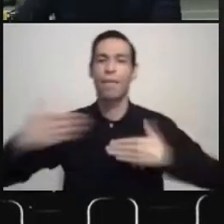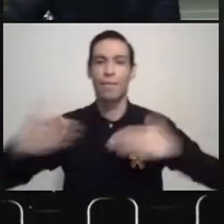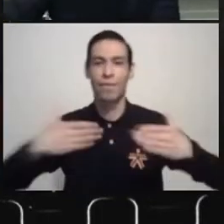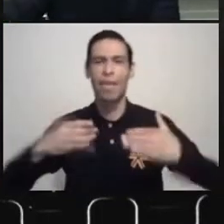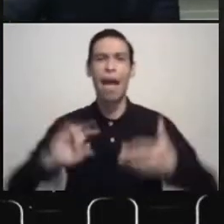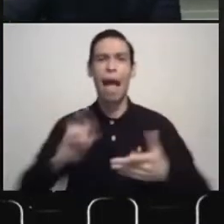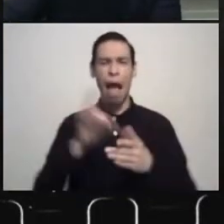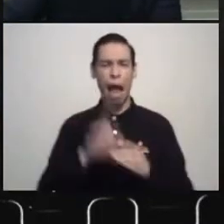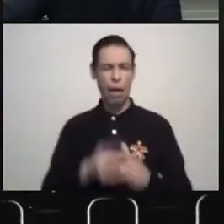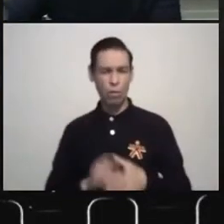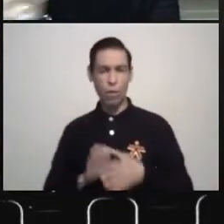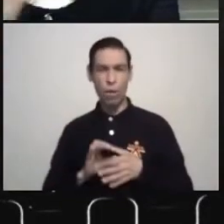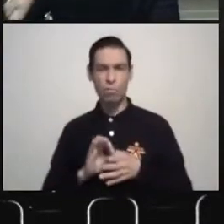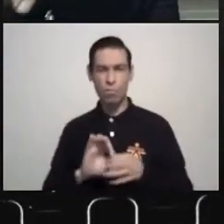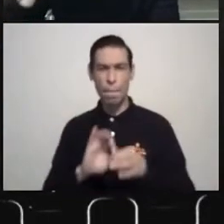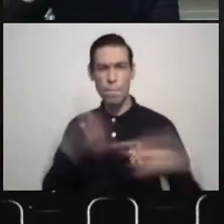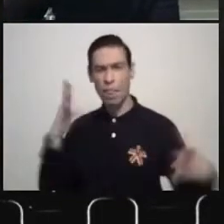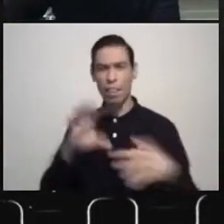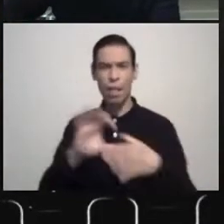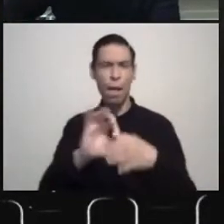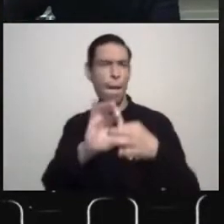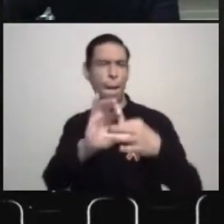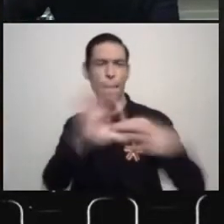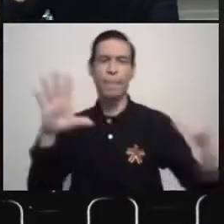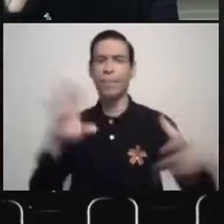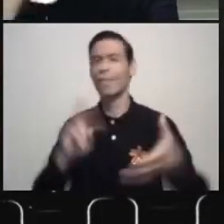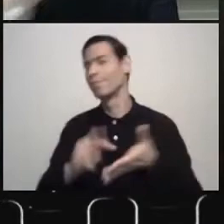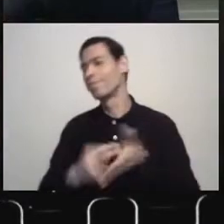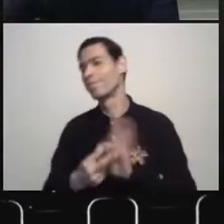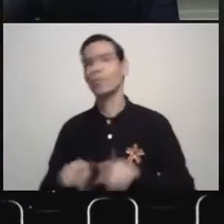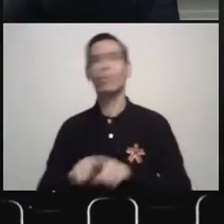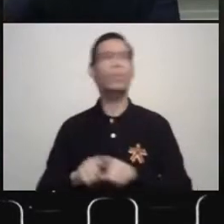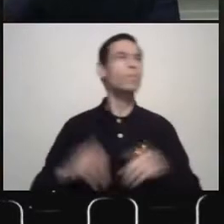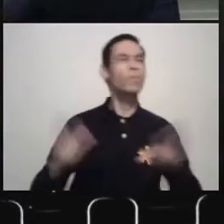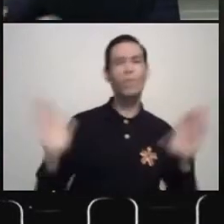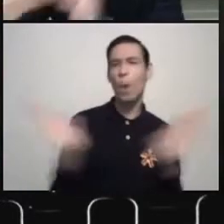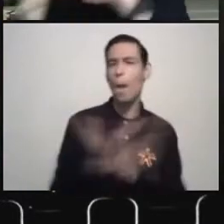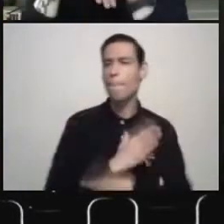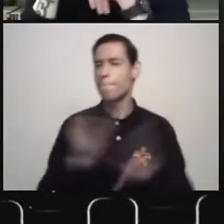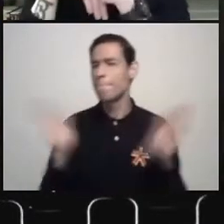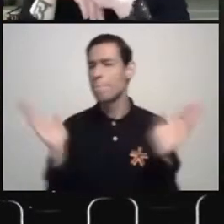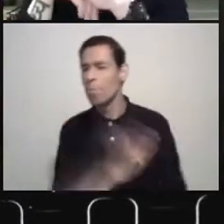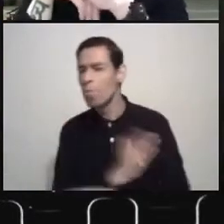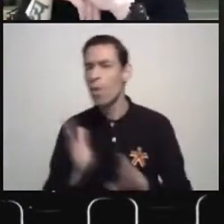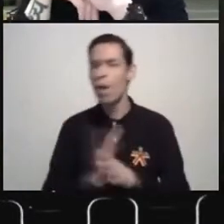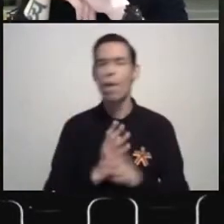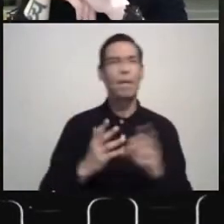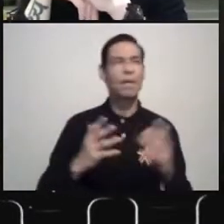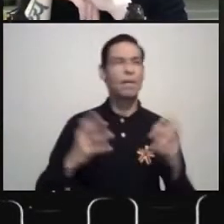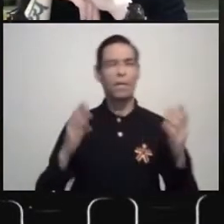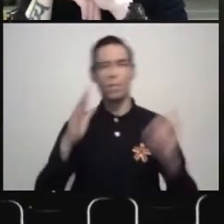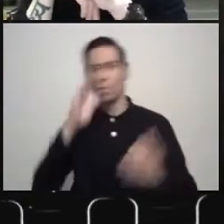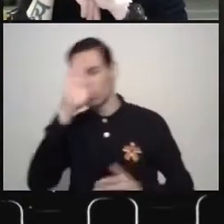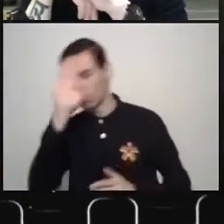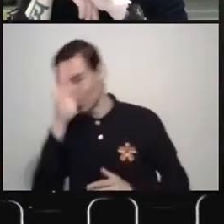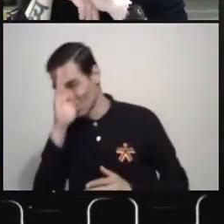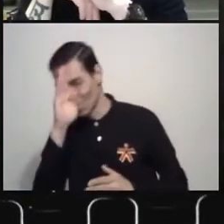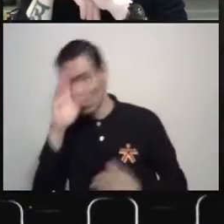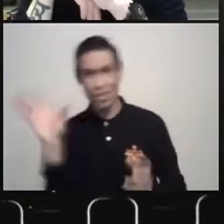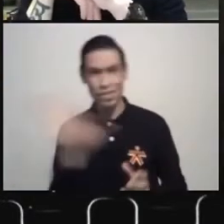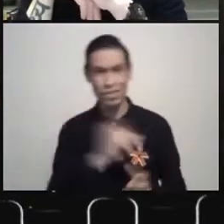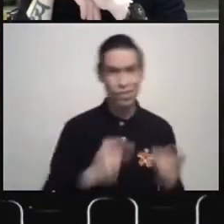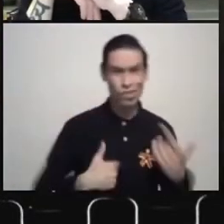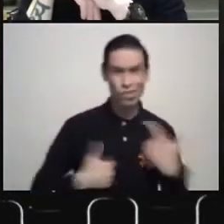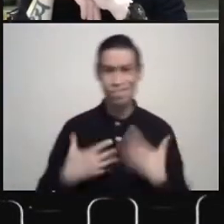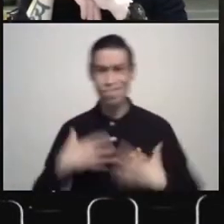a pinchar, cuando el barco zozobra, cuando hay dudas, cuando ya se siente uno, si estamos haciendo bien, estamos haciendo mal. Yo creo